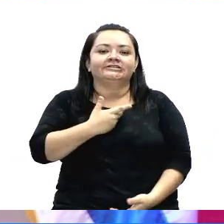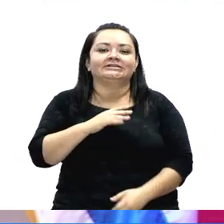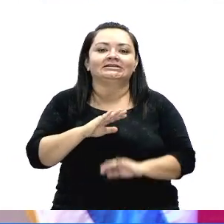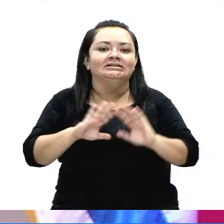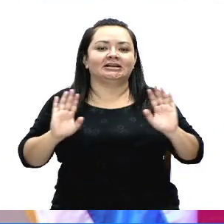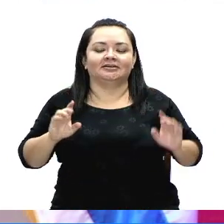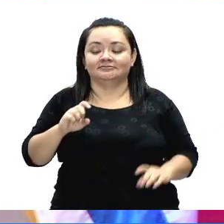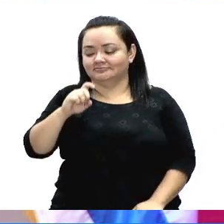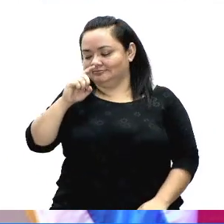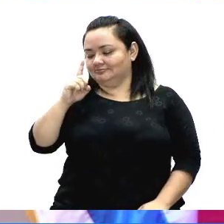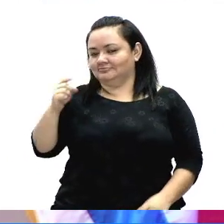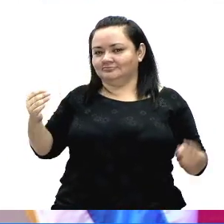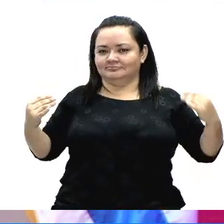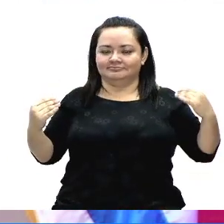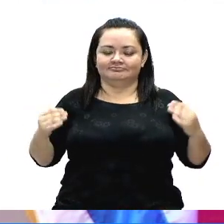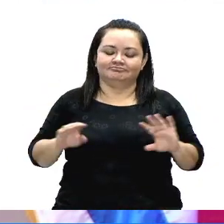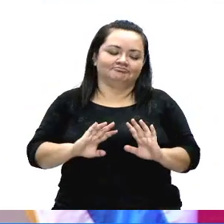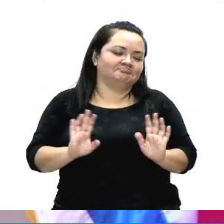qué jactarse